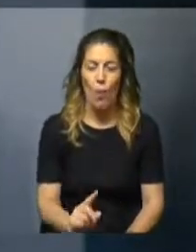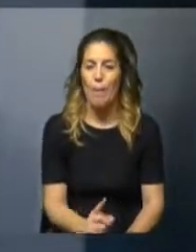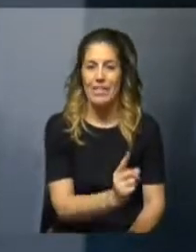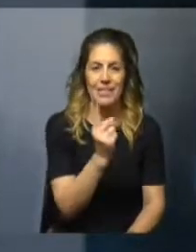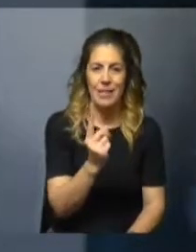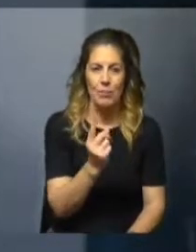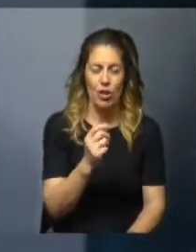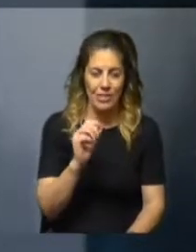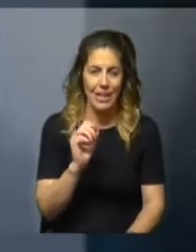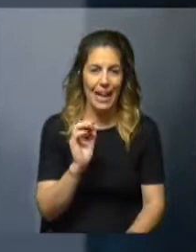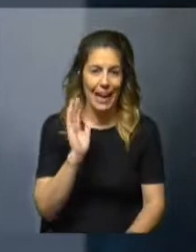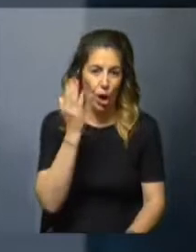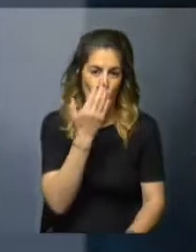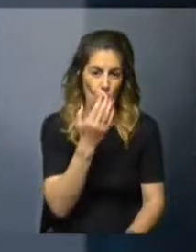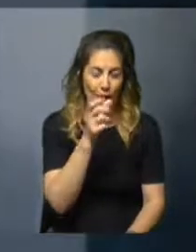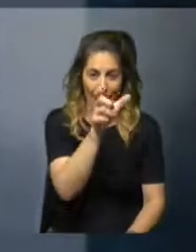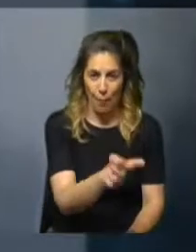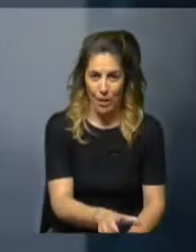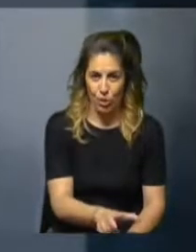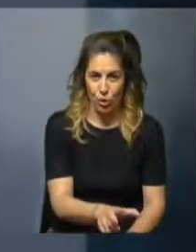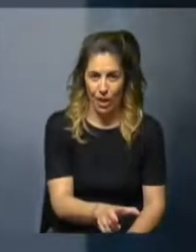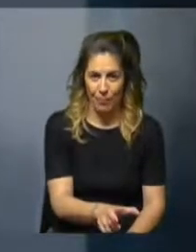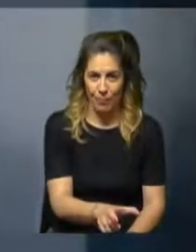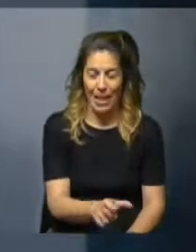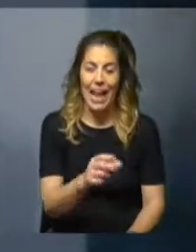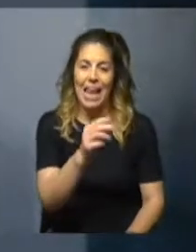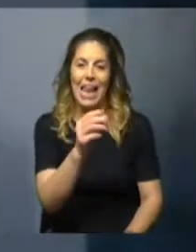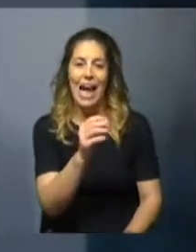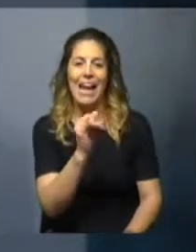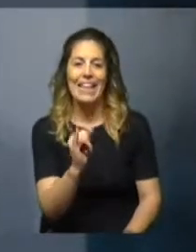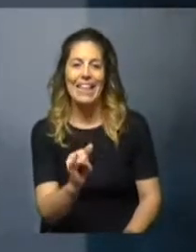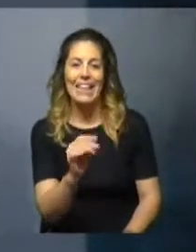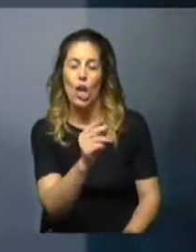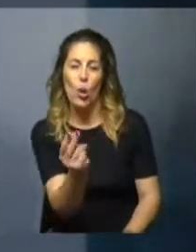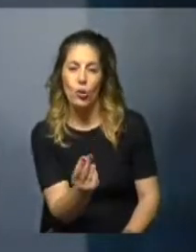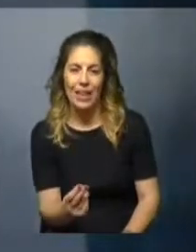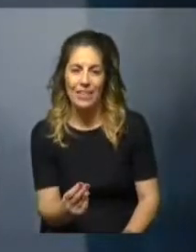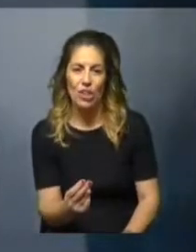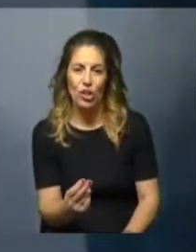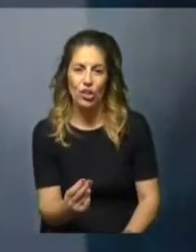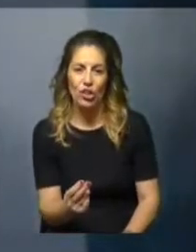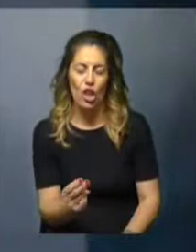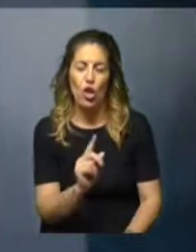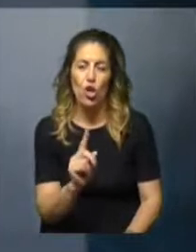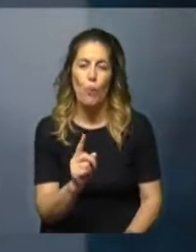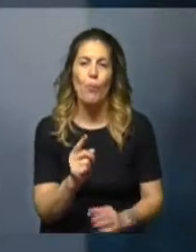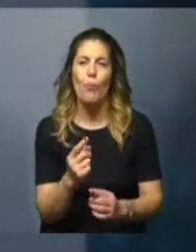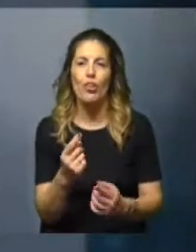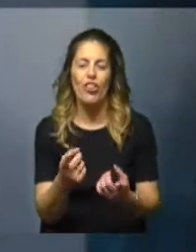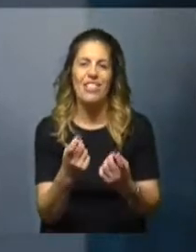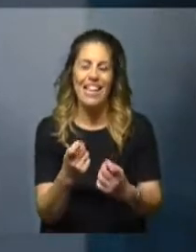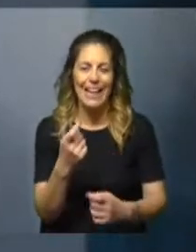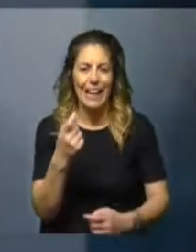que sea reconocible esa persona no de una manera y la Ilustración no tiene por qué no tenés Por qué reconocer